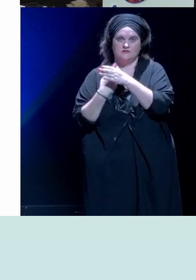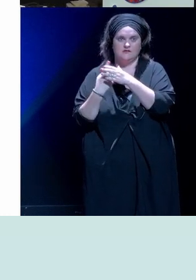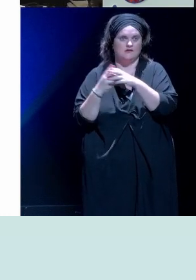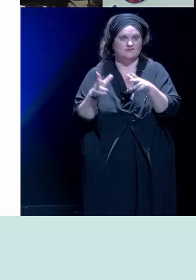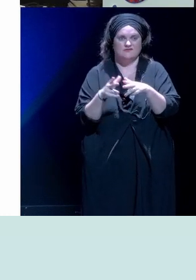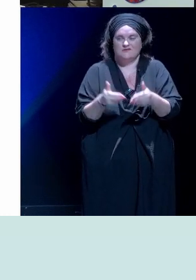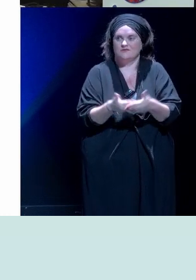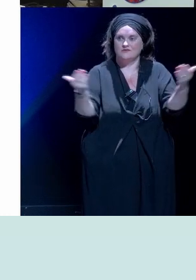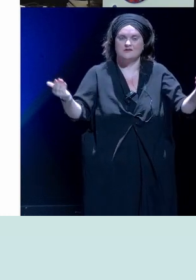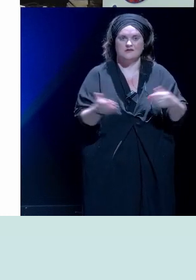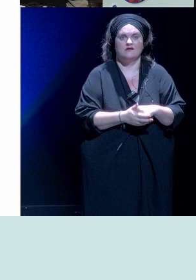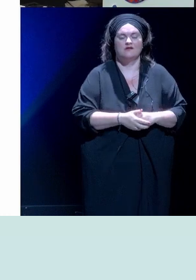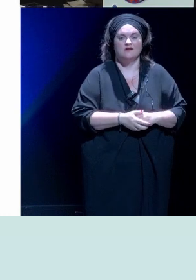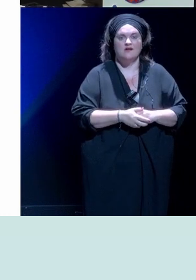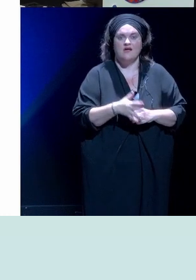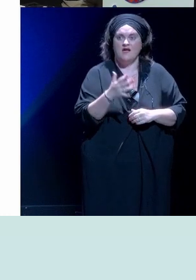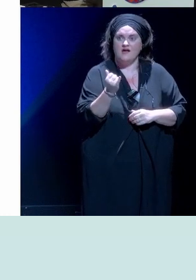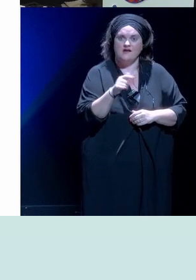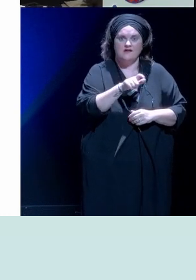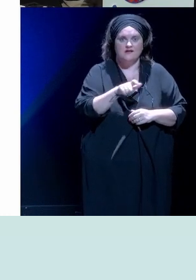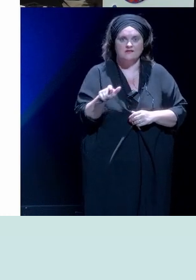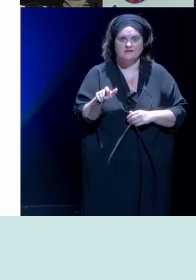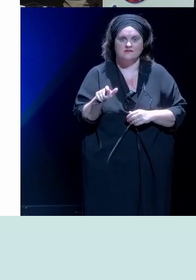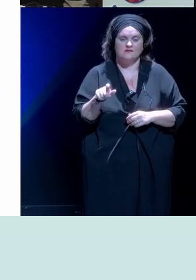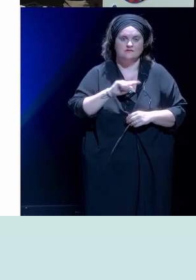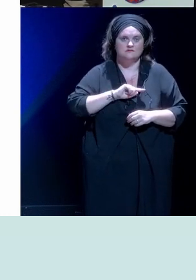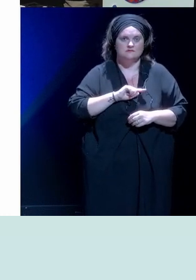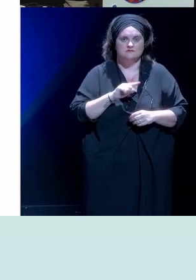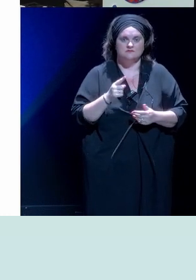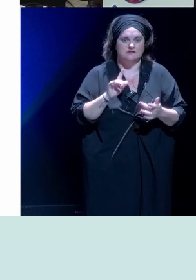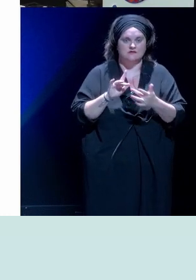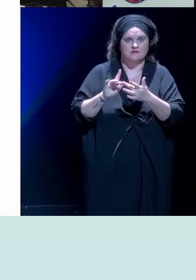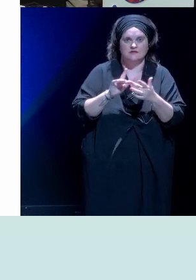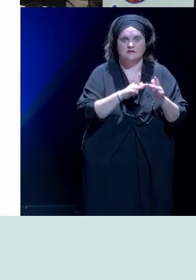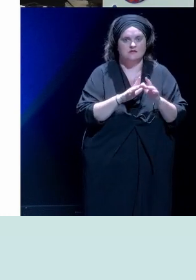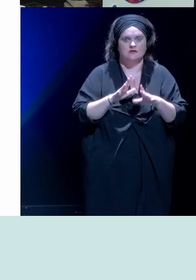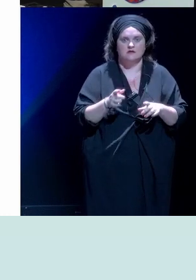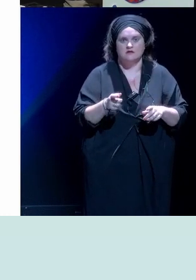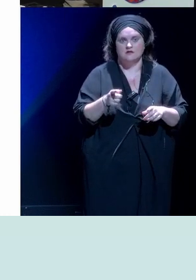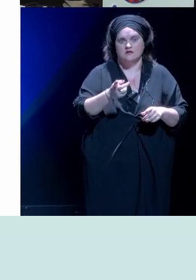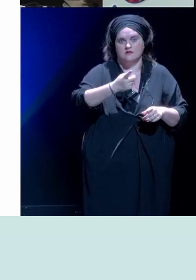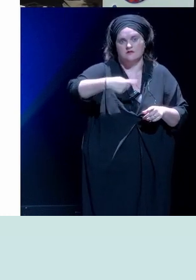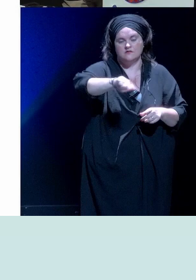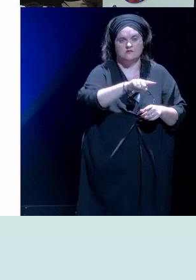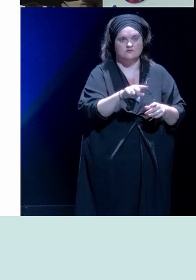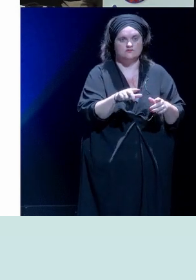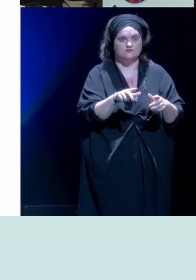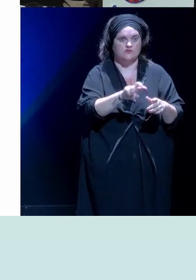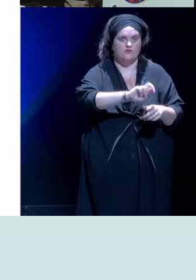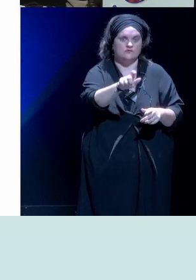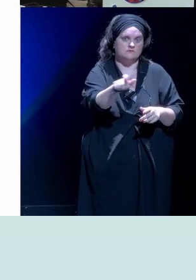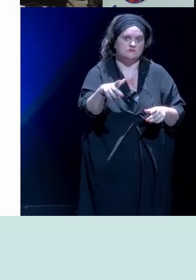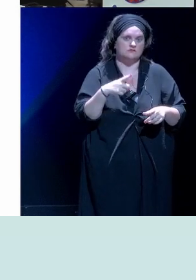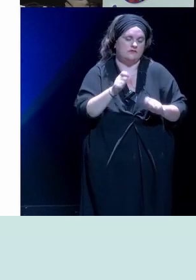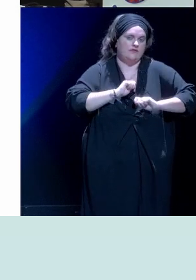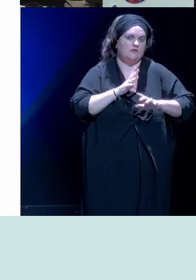hay personas que se asfixian en las relaciones que les unen a otras personas. Entonces, el vínculo se convierte en